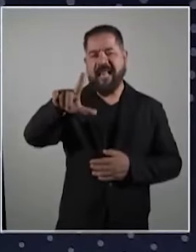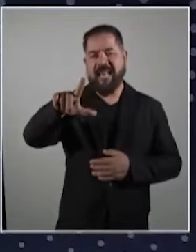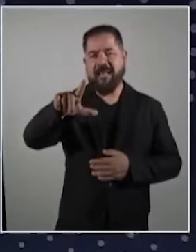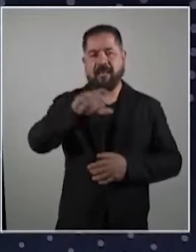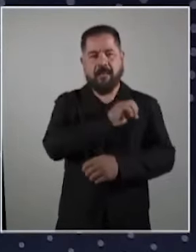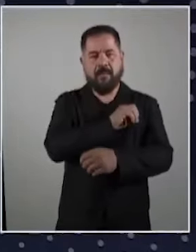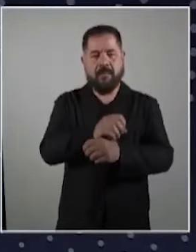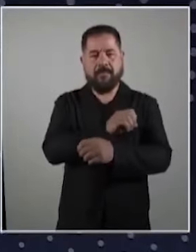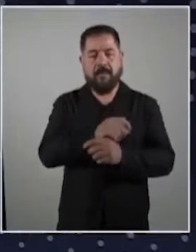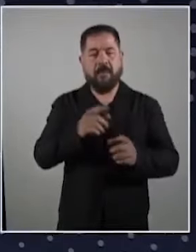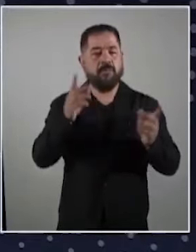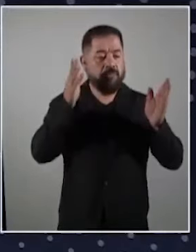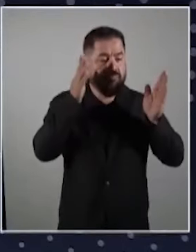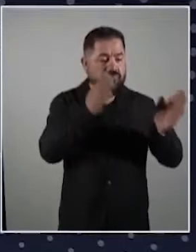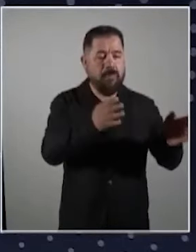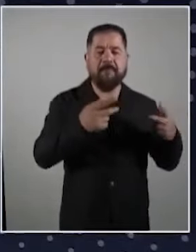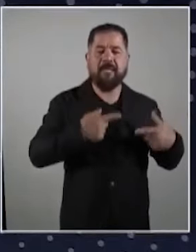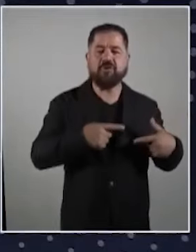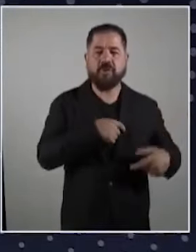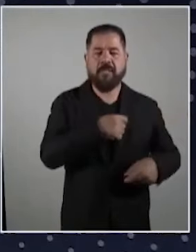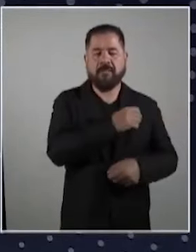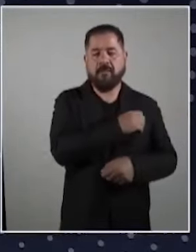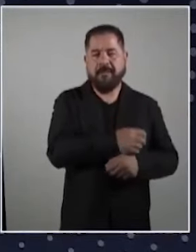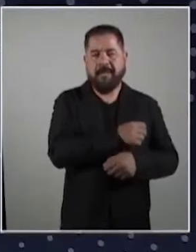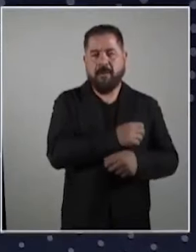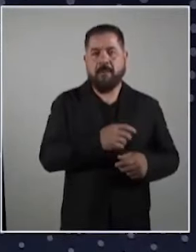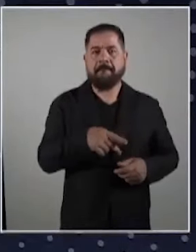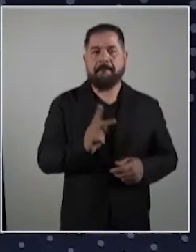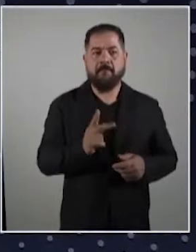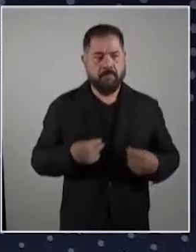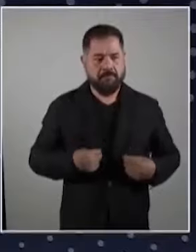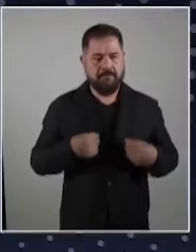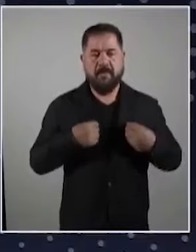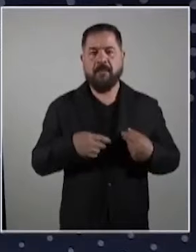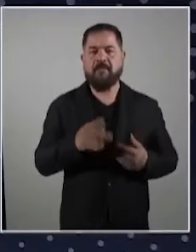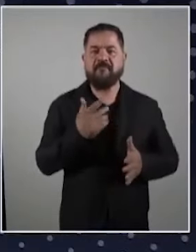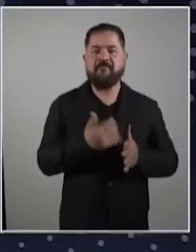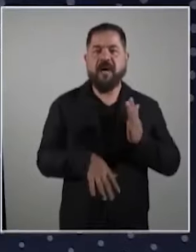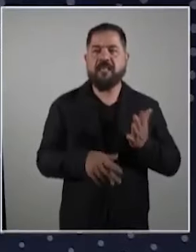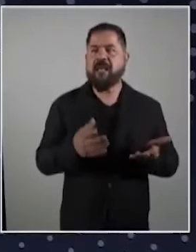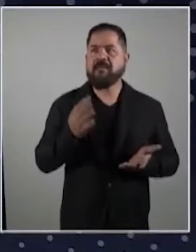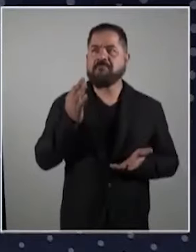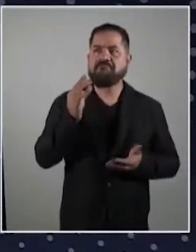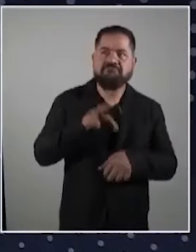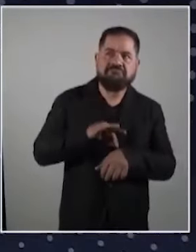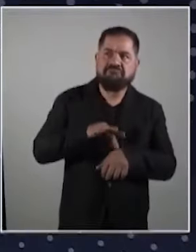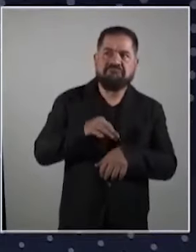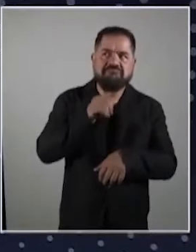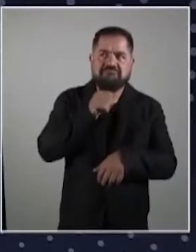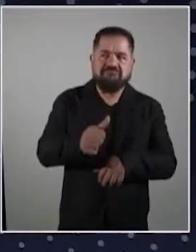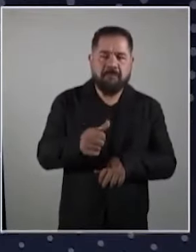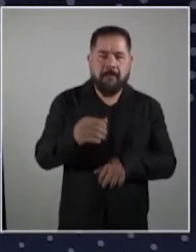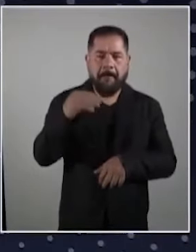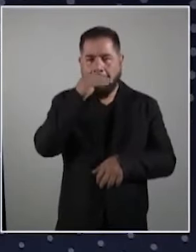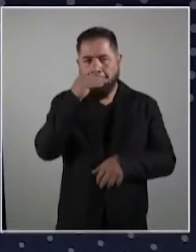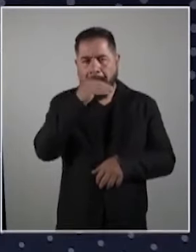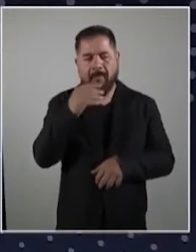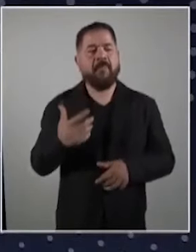cajem menes y a quienes habitan en la entidad pero no tienen acceso a algún tipo de servicios médicos para brindarles una